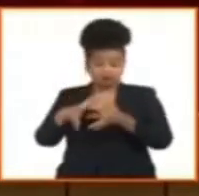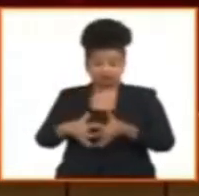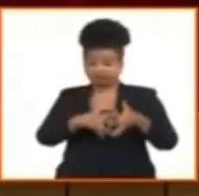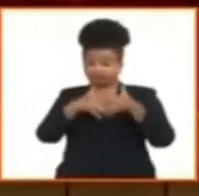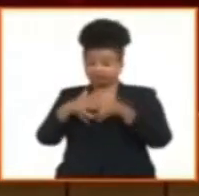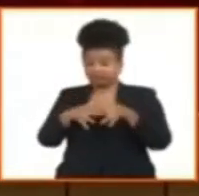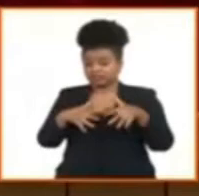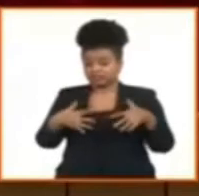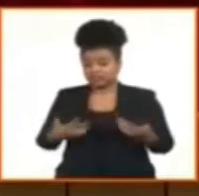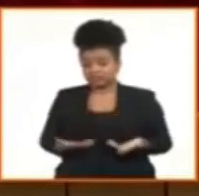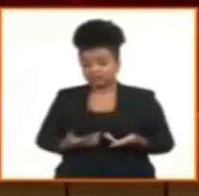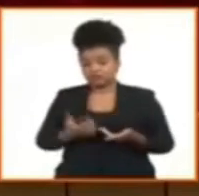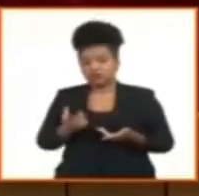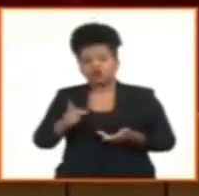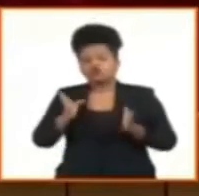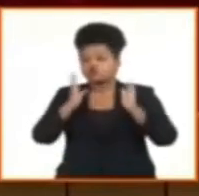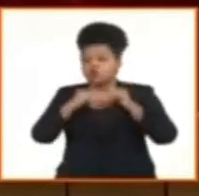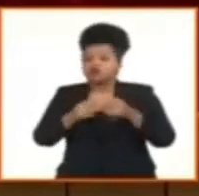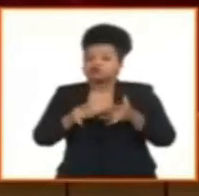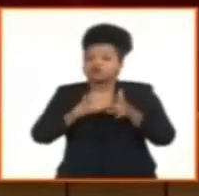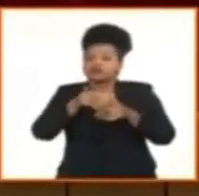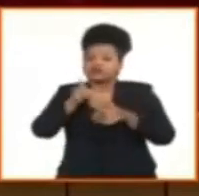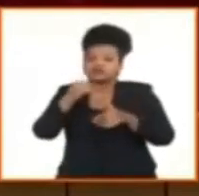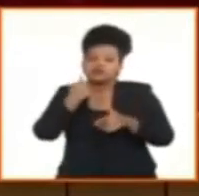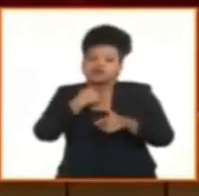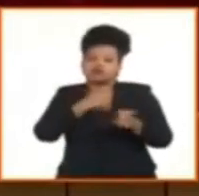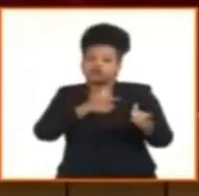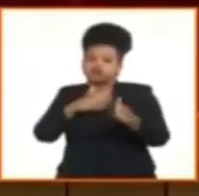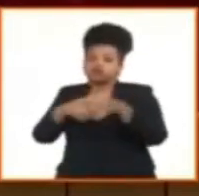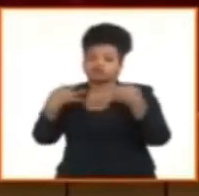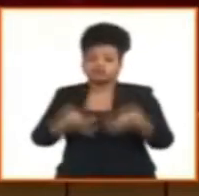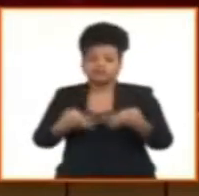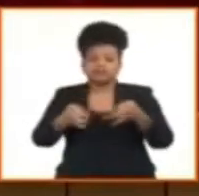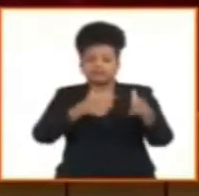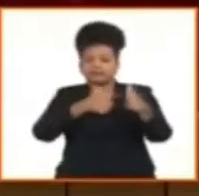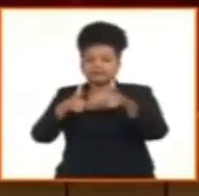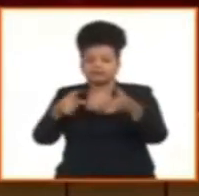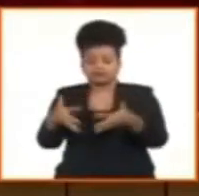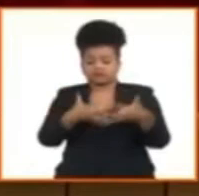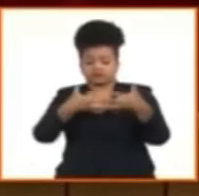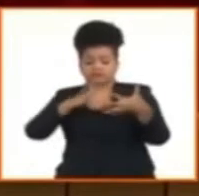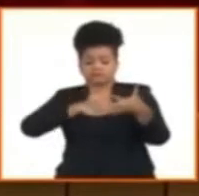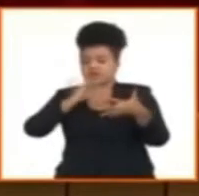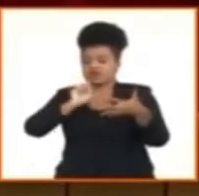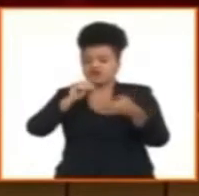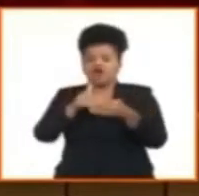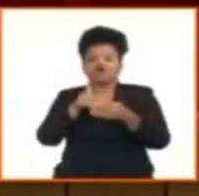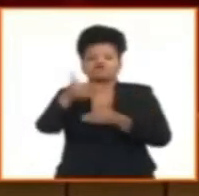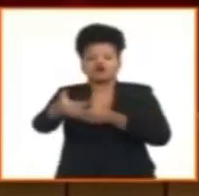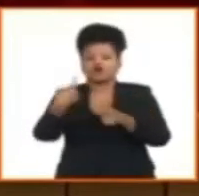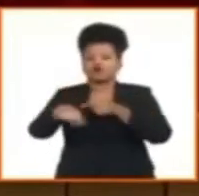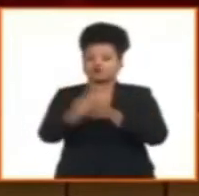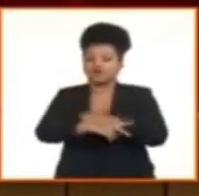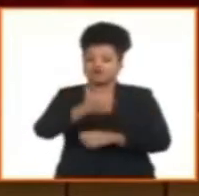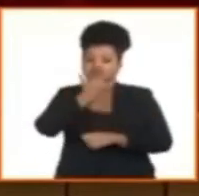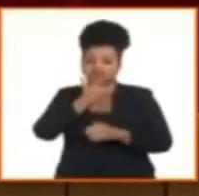estuvo vinculado a una guerra, que casi todas las guerras en las que ha estado vinculado son fuera de sus fronteras. Desde el final de la Segunda